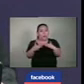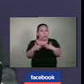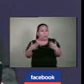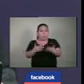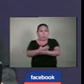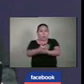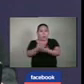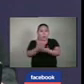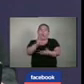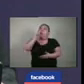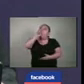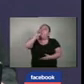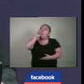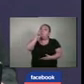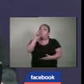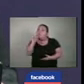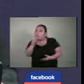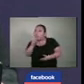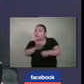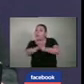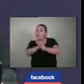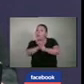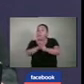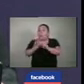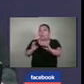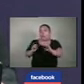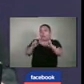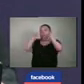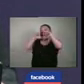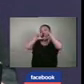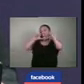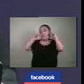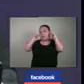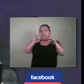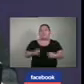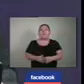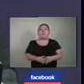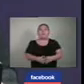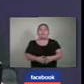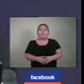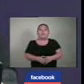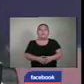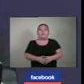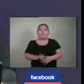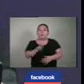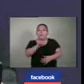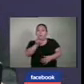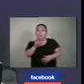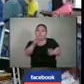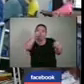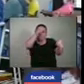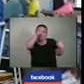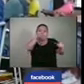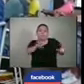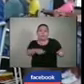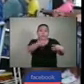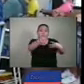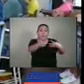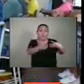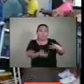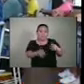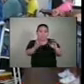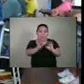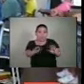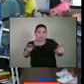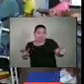momento una prueba y por supuesto el utilizar una mascarilla como protección. Al adoptarse esta medida, ¿qué pasará con los